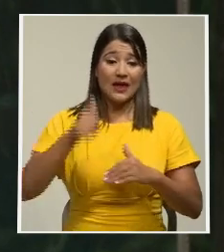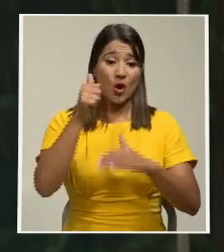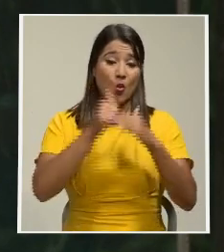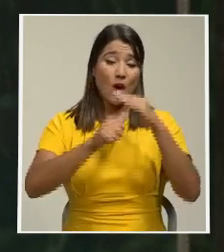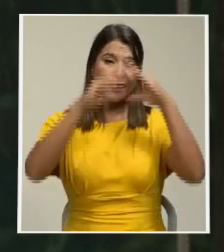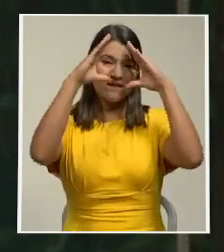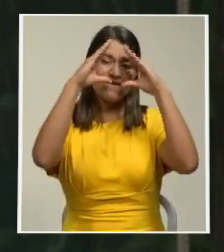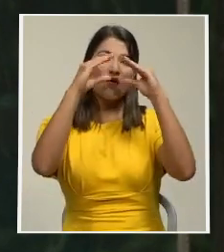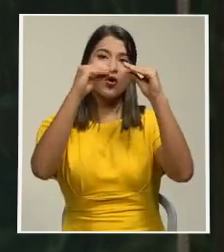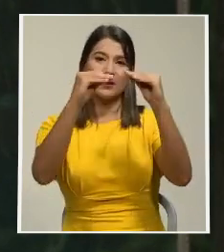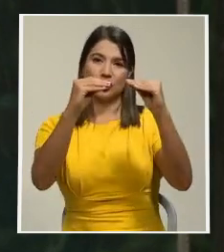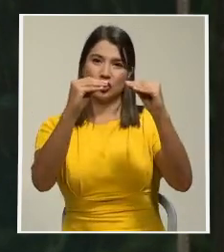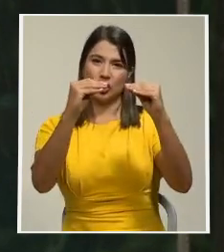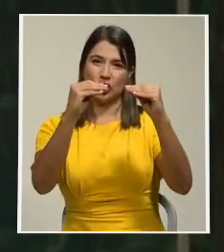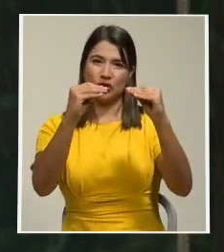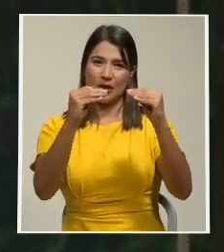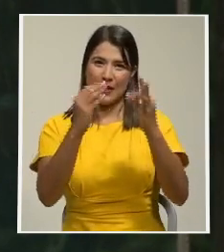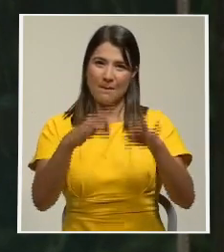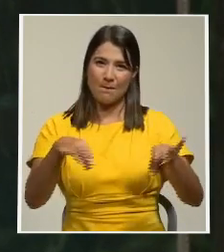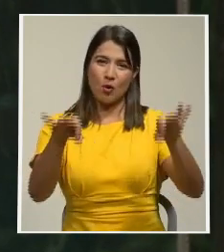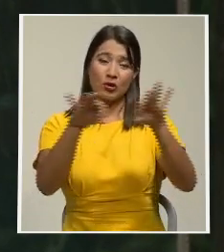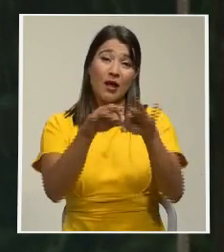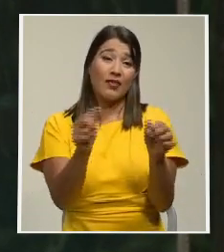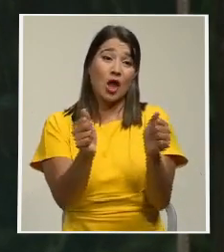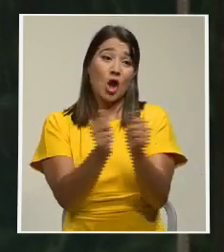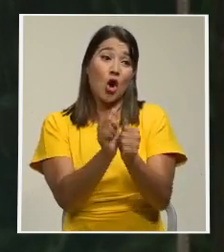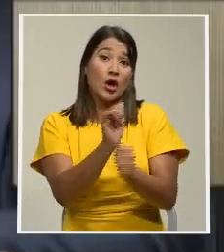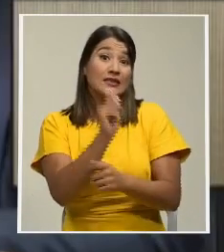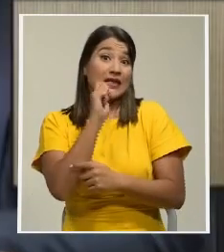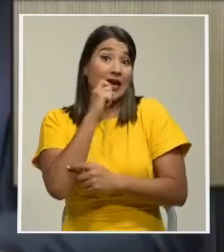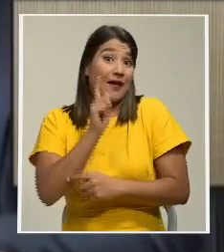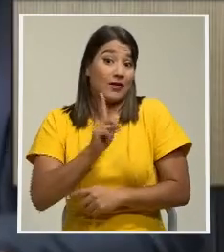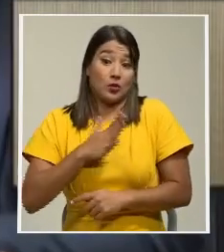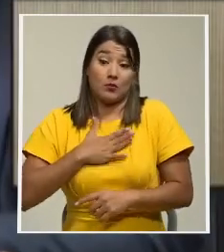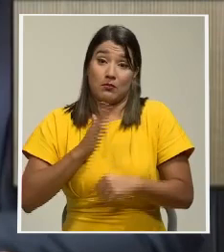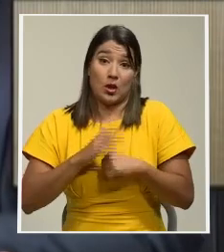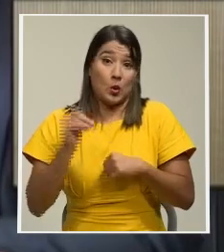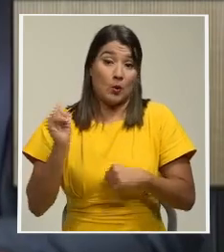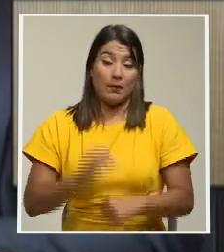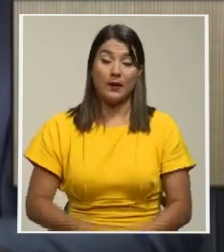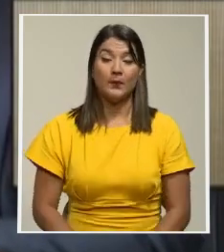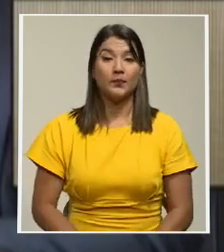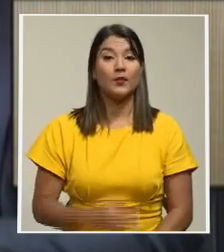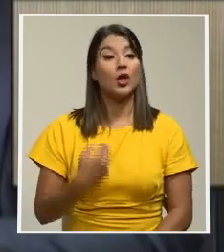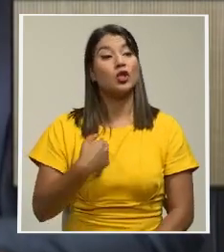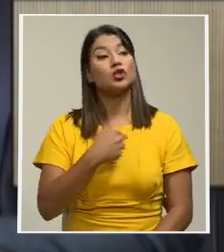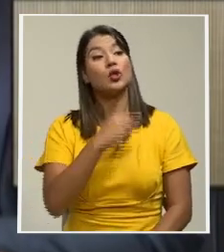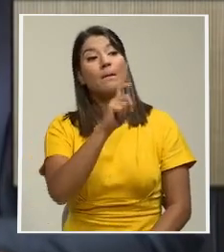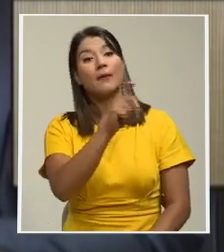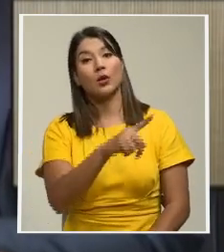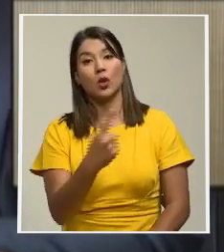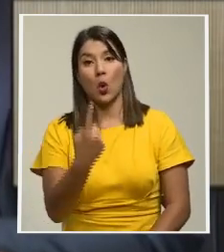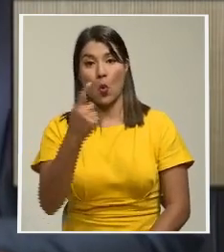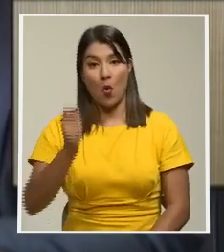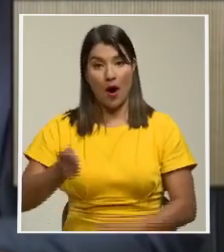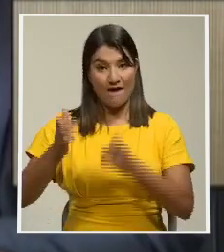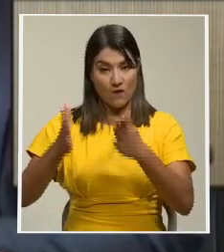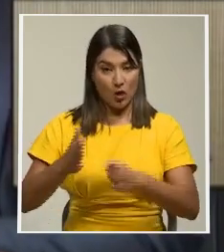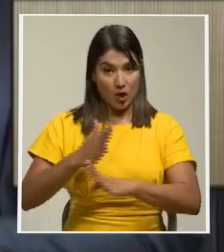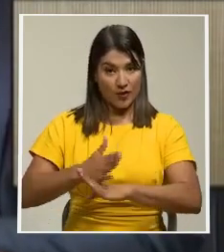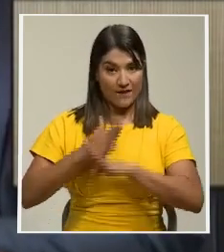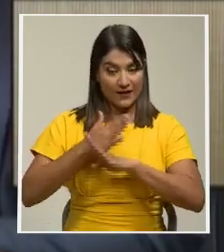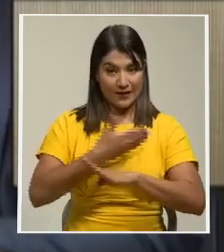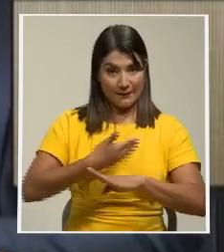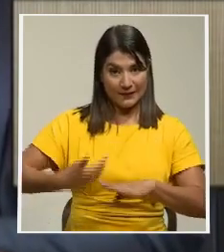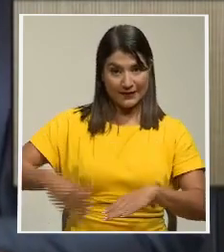la Nación con esa clave? Eso ya no es culpa mía. Consultamos a uno de los abogados del presidente de la República